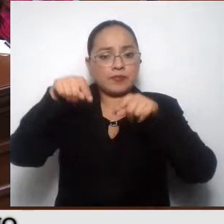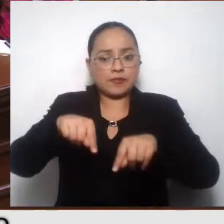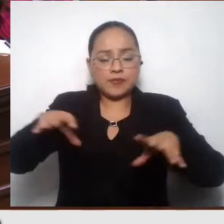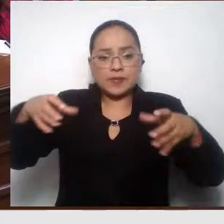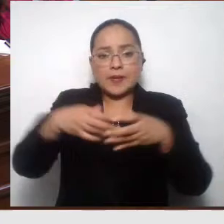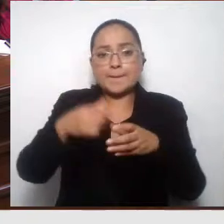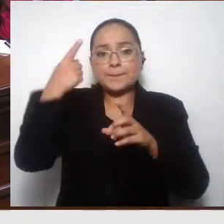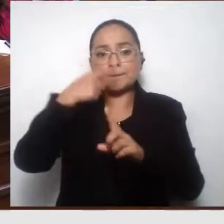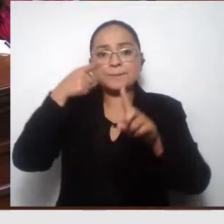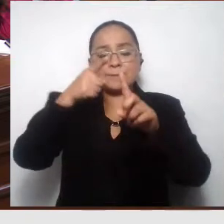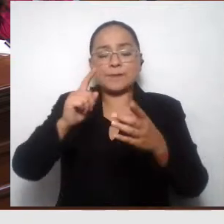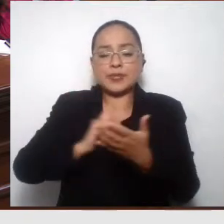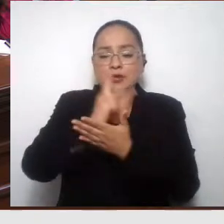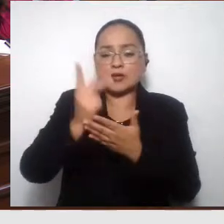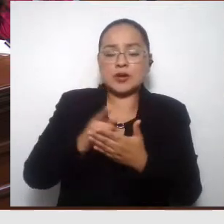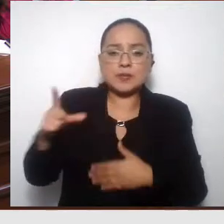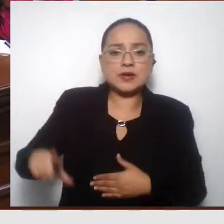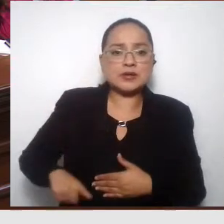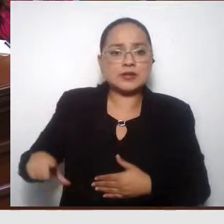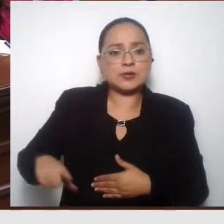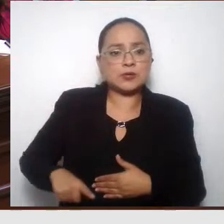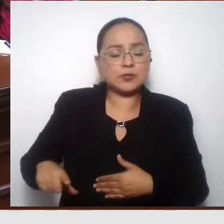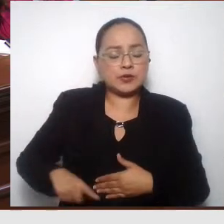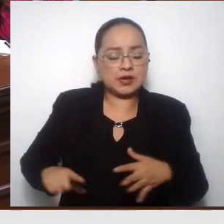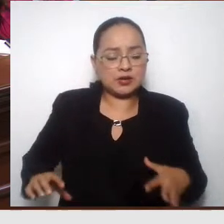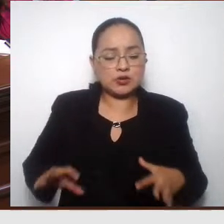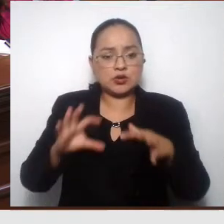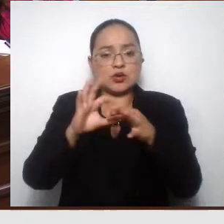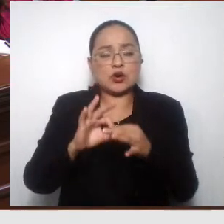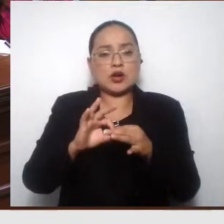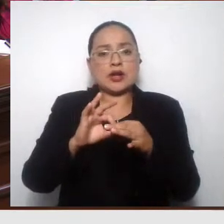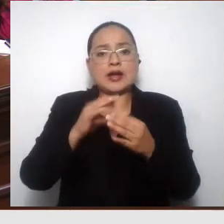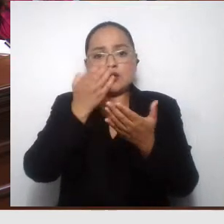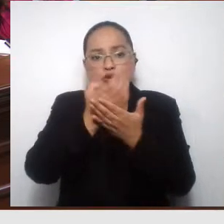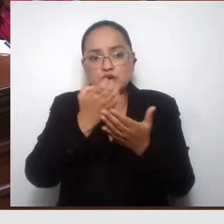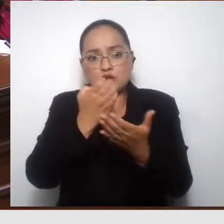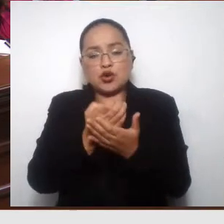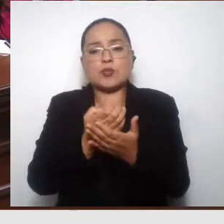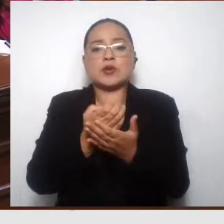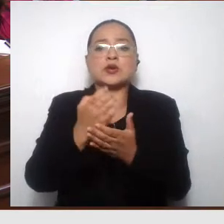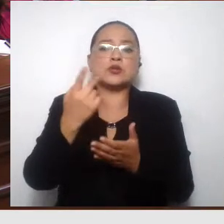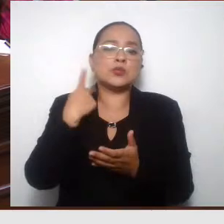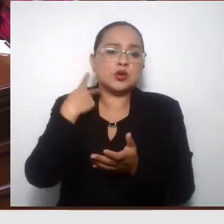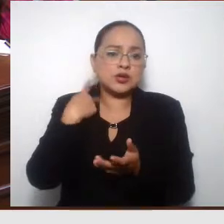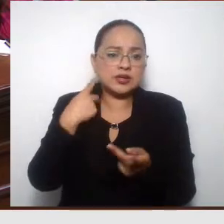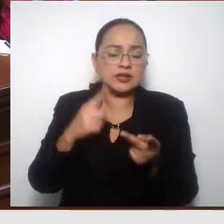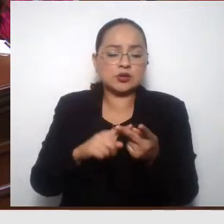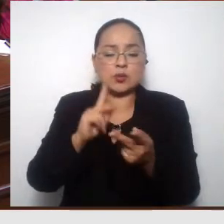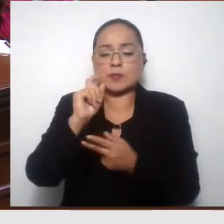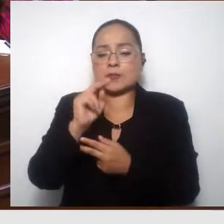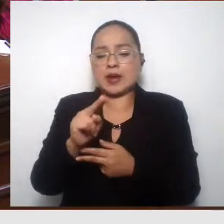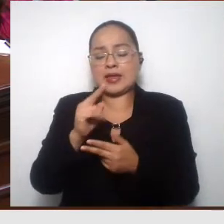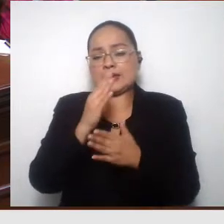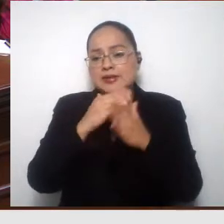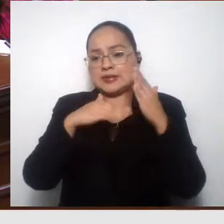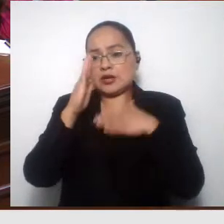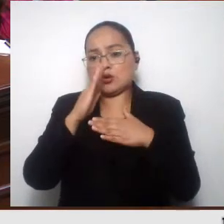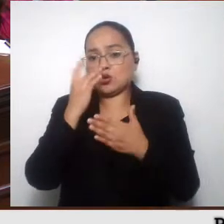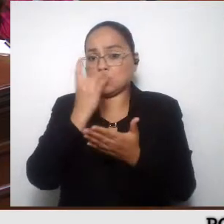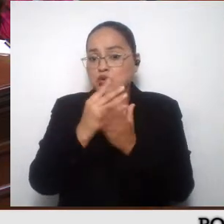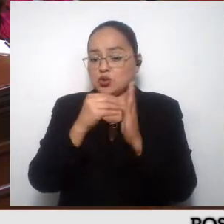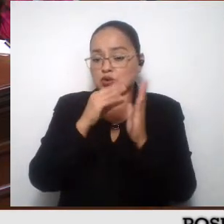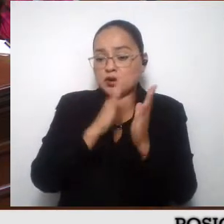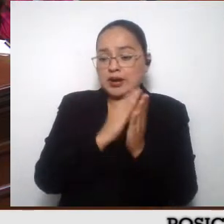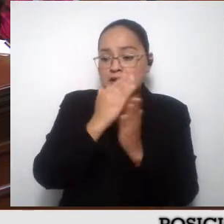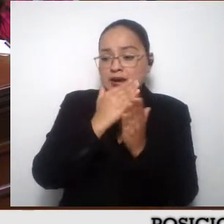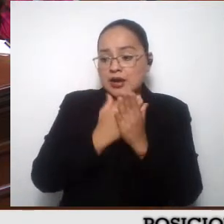políticas públicas, económicas y en los planes de desarrollo no solo permitirá crear